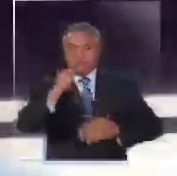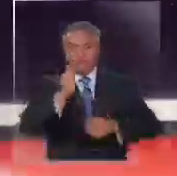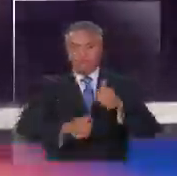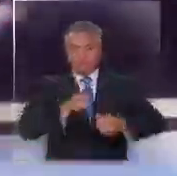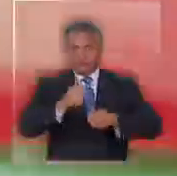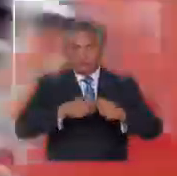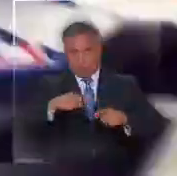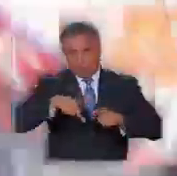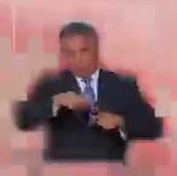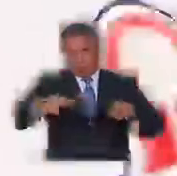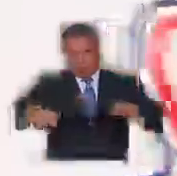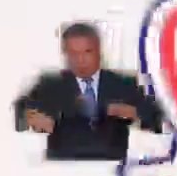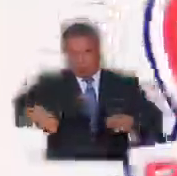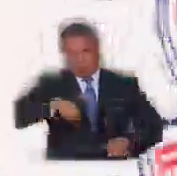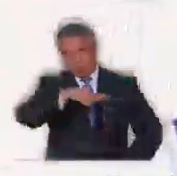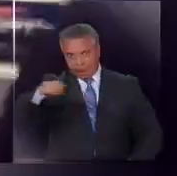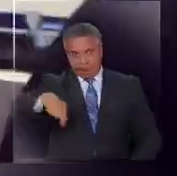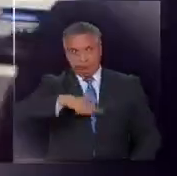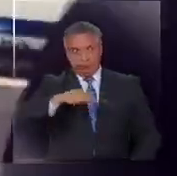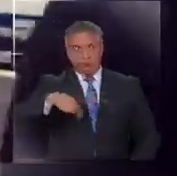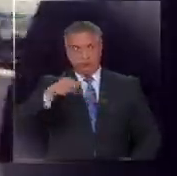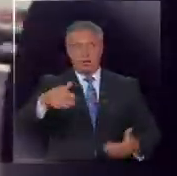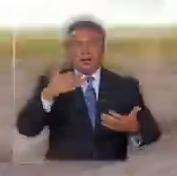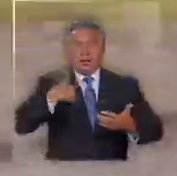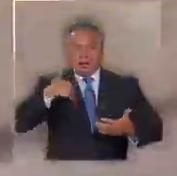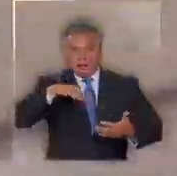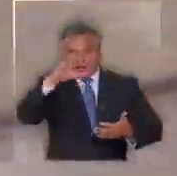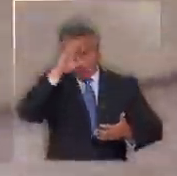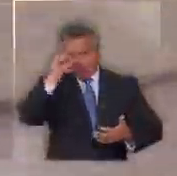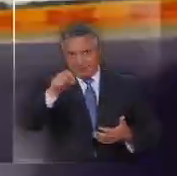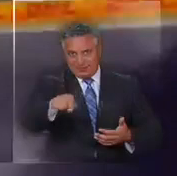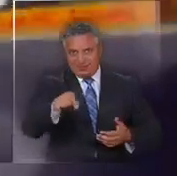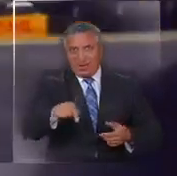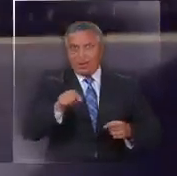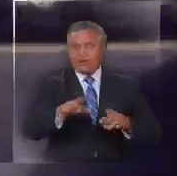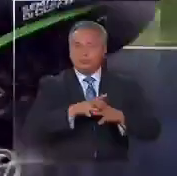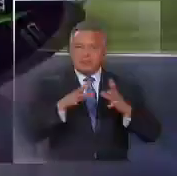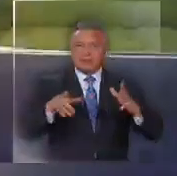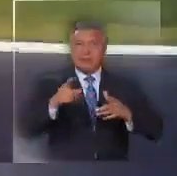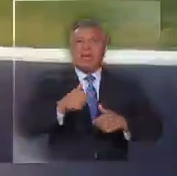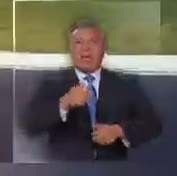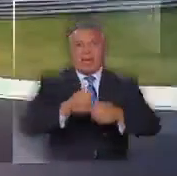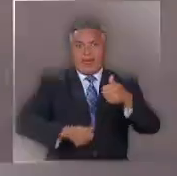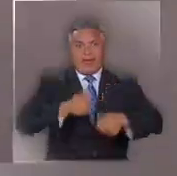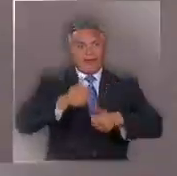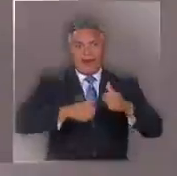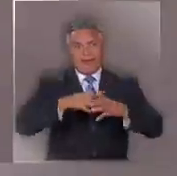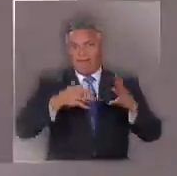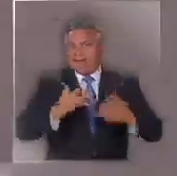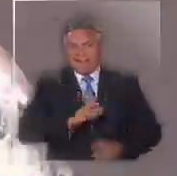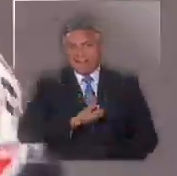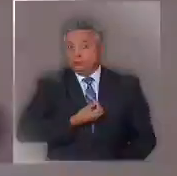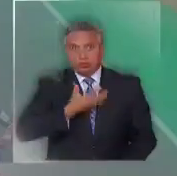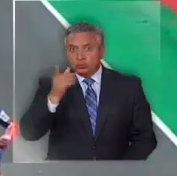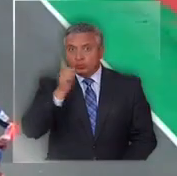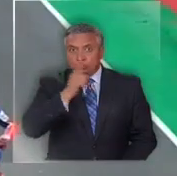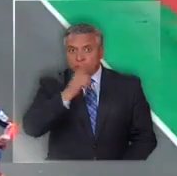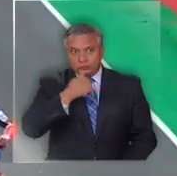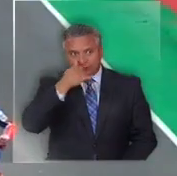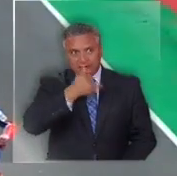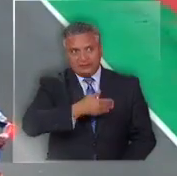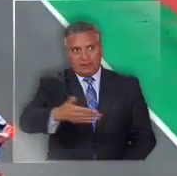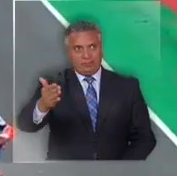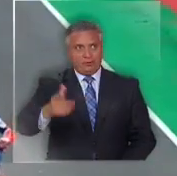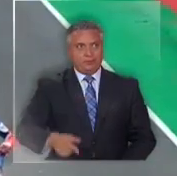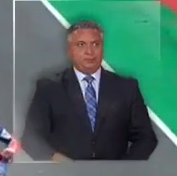corrió en Termas de Río Hondo al norte de Argentina, el campeonato de MotoGP en llamas tras una de las carreras más emocionantes de los últimos tiempos.